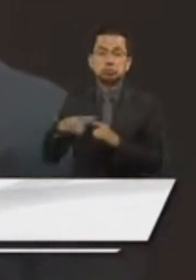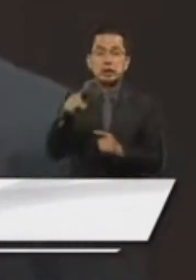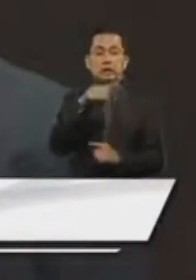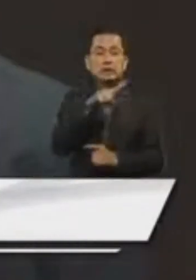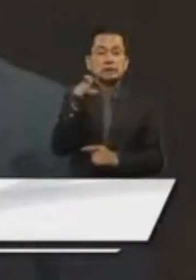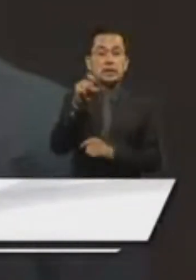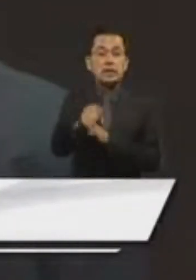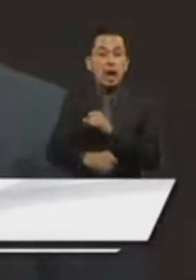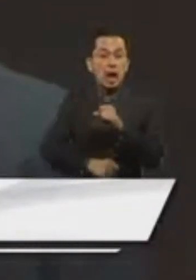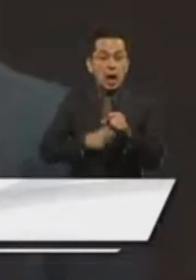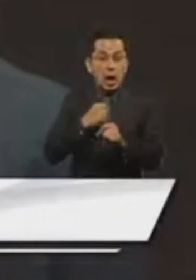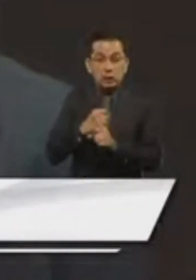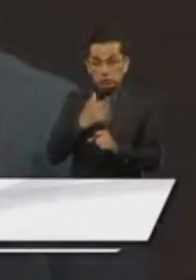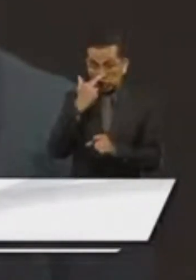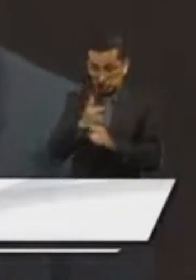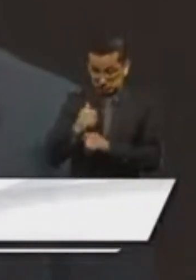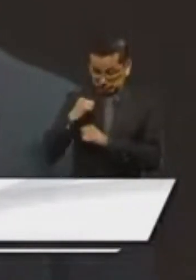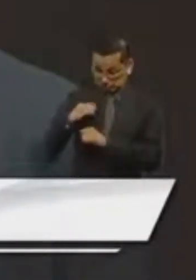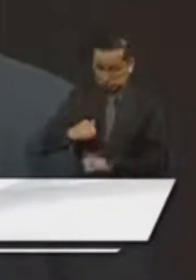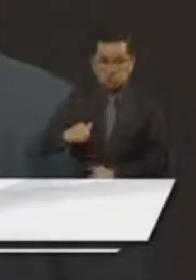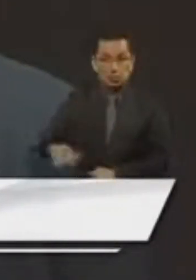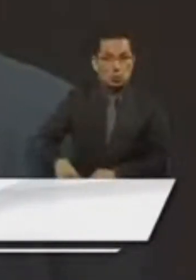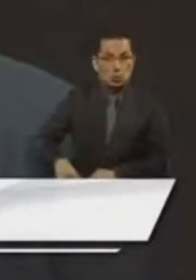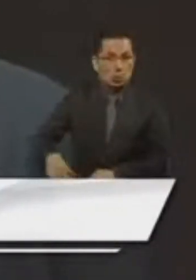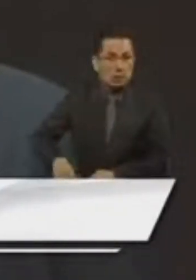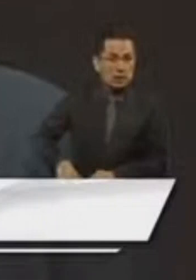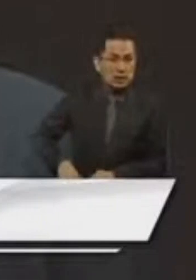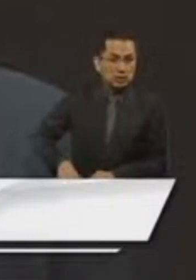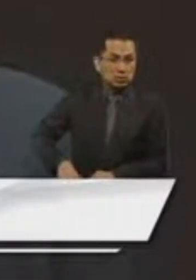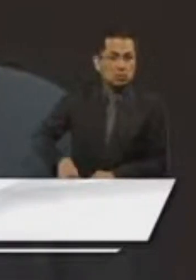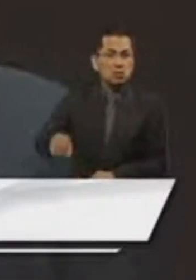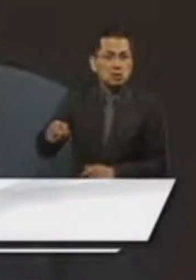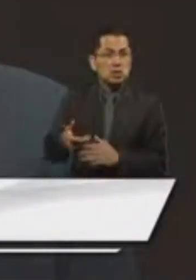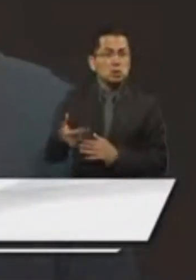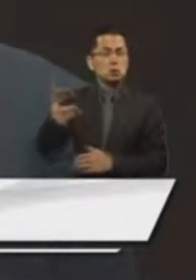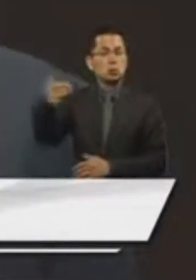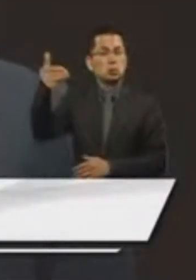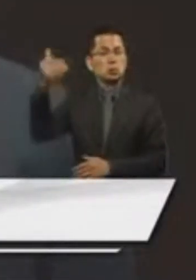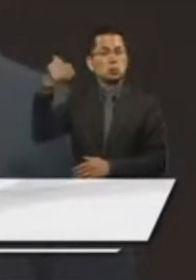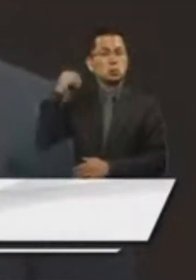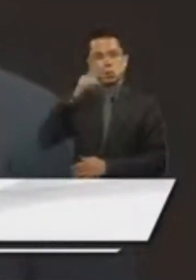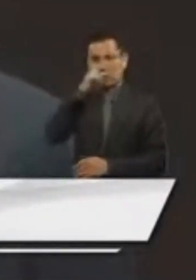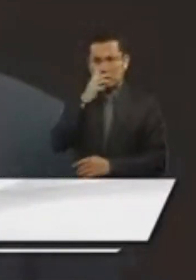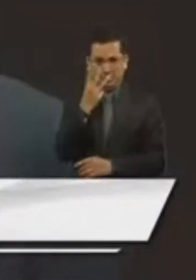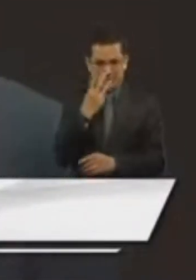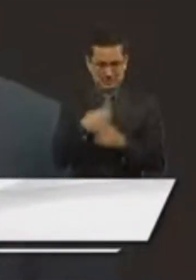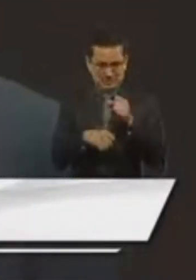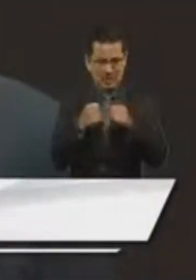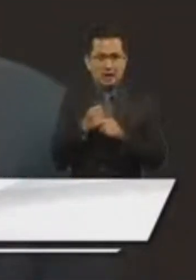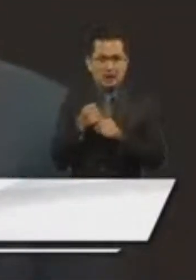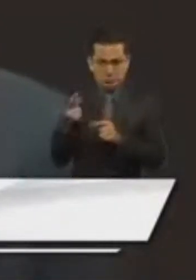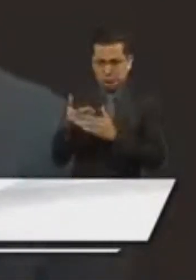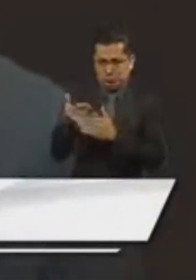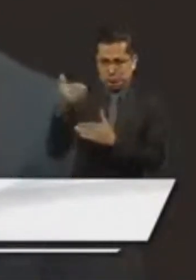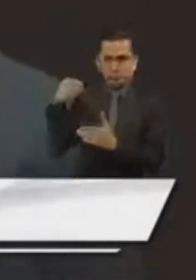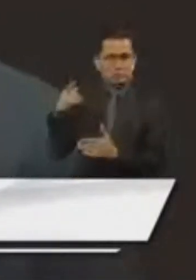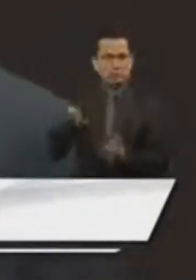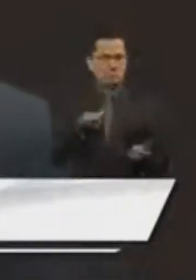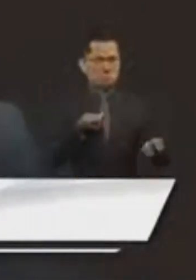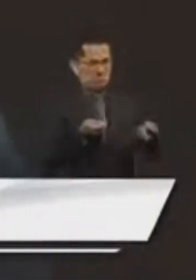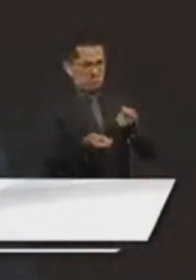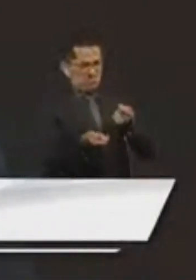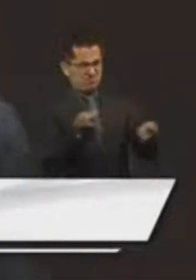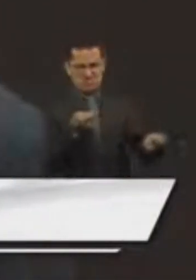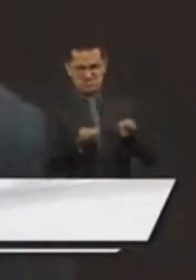Apenas hace 3 años ellos dominaban todo, dominaban las cámaras, dominaban